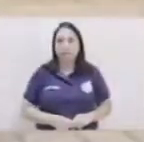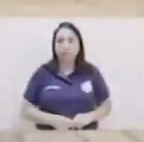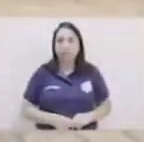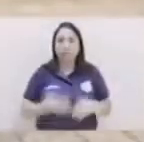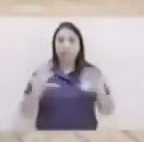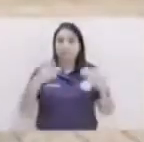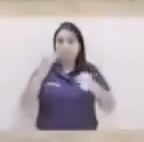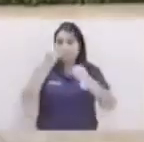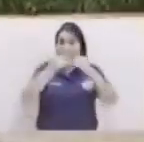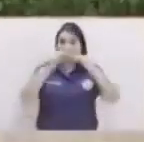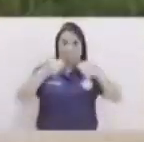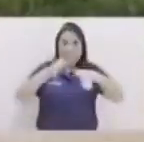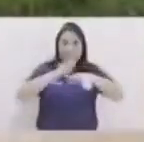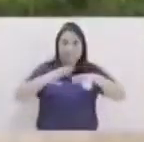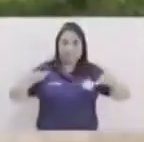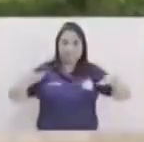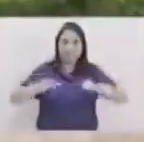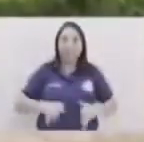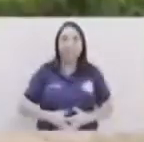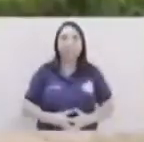Y terminamos.